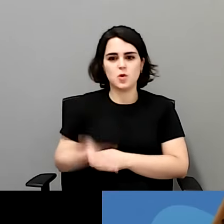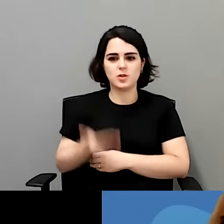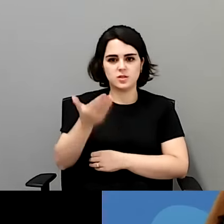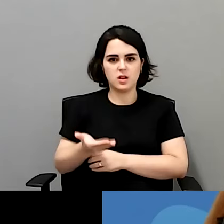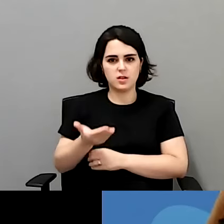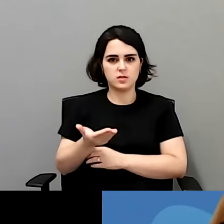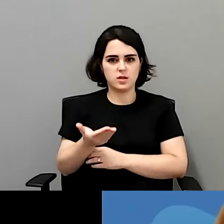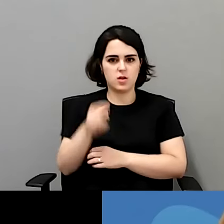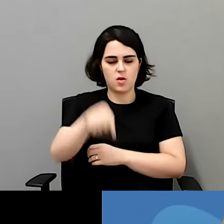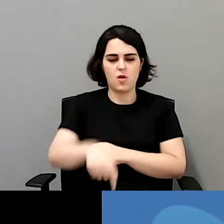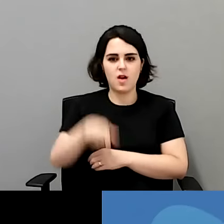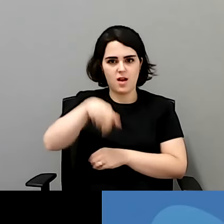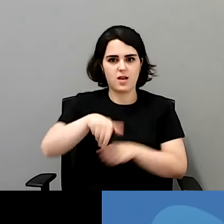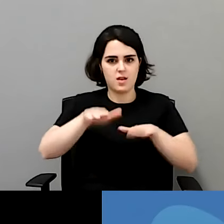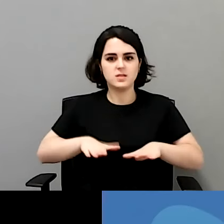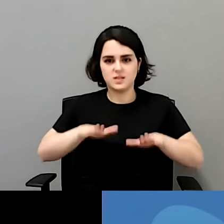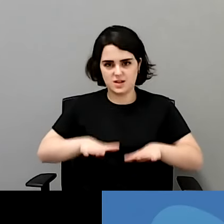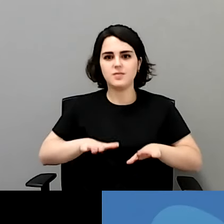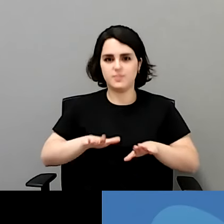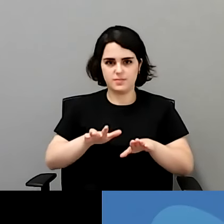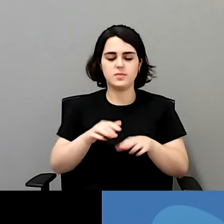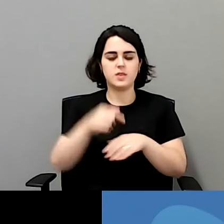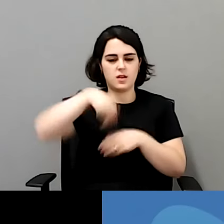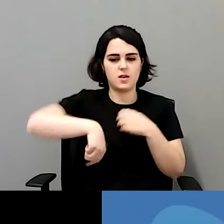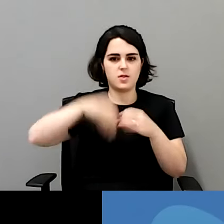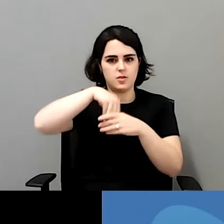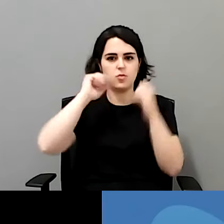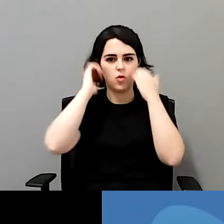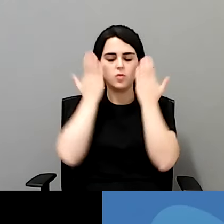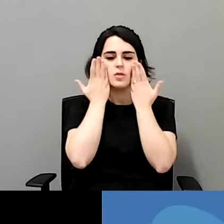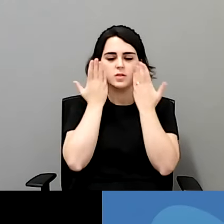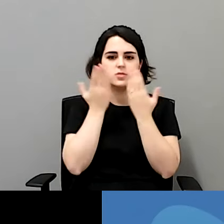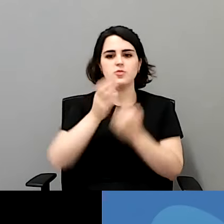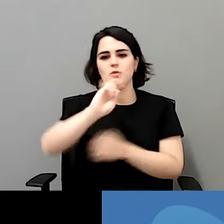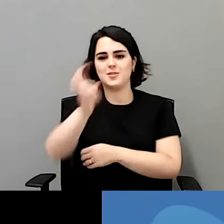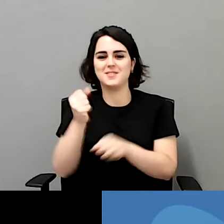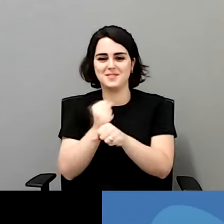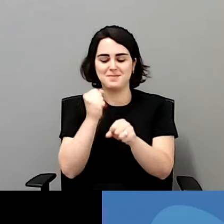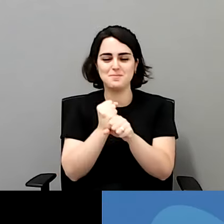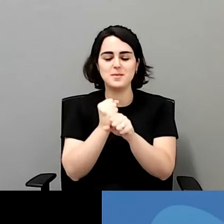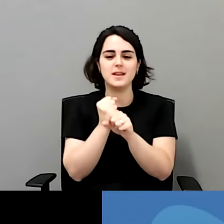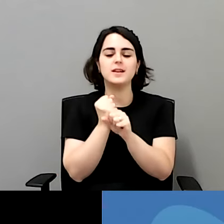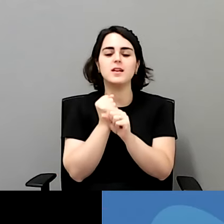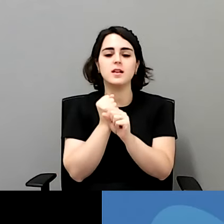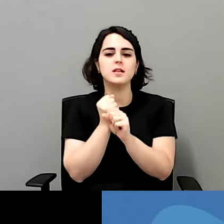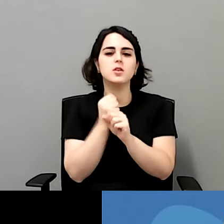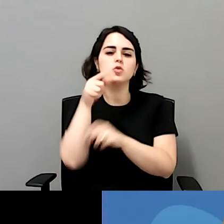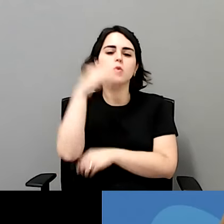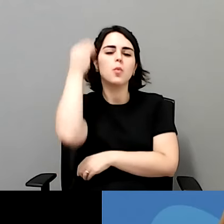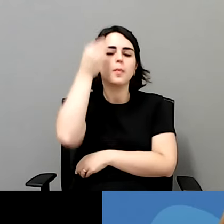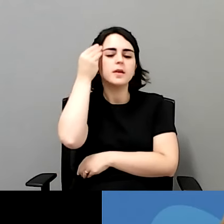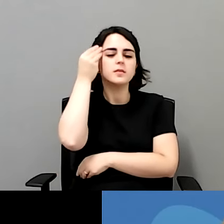que estuvieras hoy aquí en este congreso. Y otra de ellas es el empleo. ¿Qué te parece a